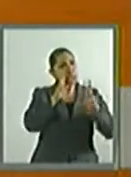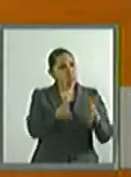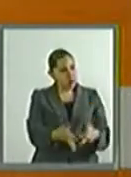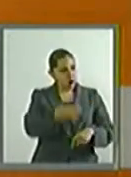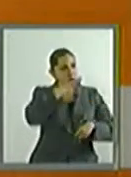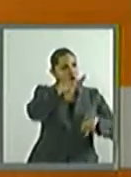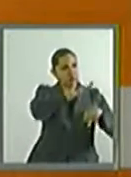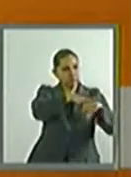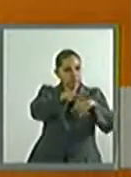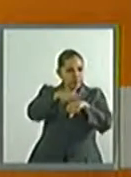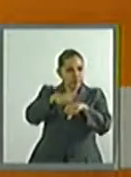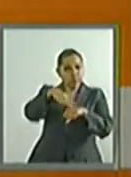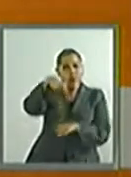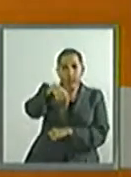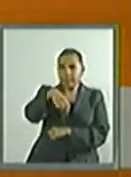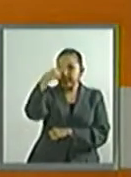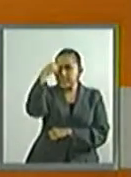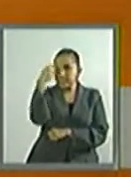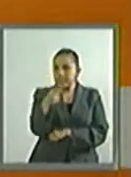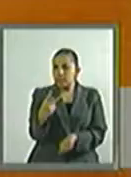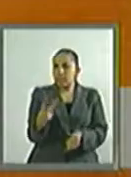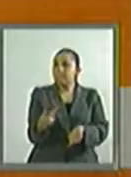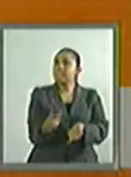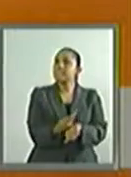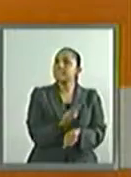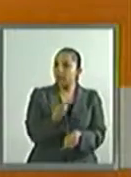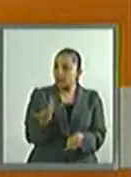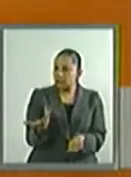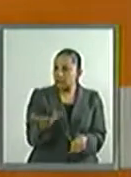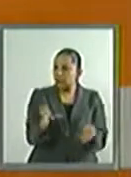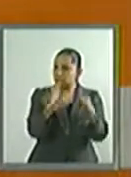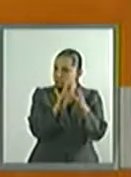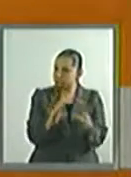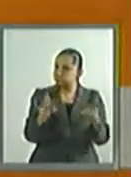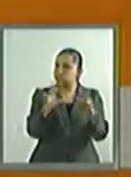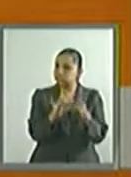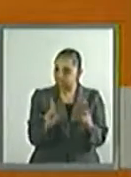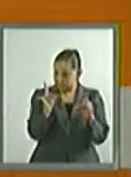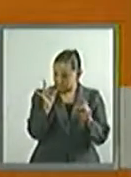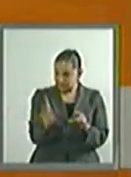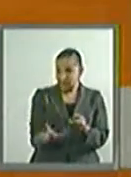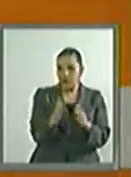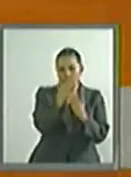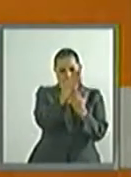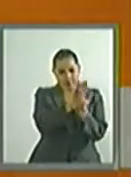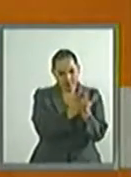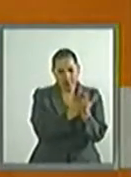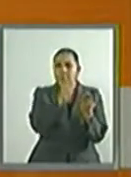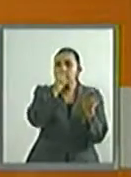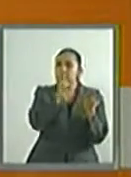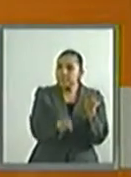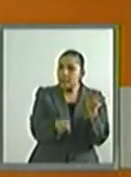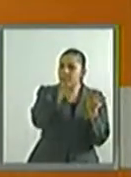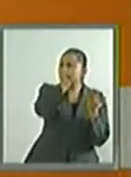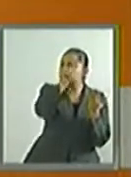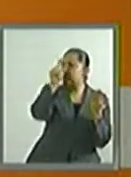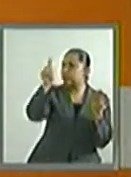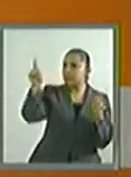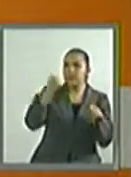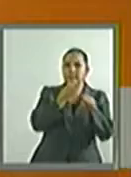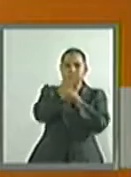que existe en México y podemos hablar concretamente sobre lo que pasa en los gobiernos de los